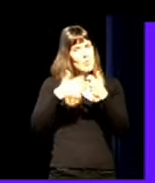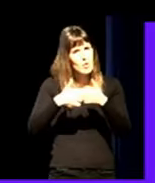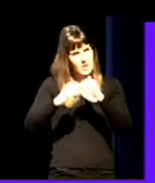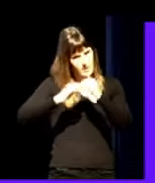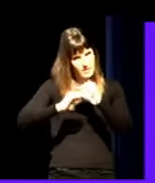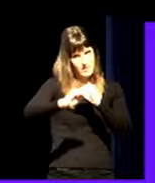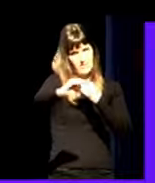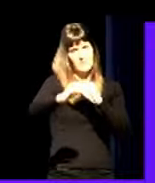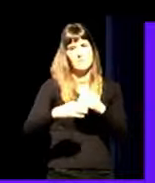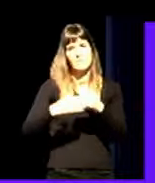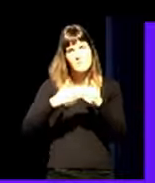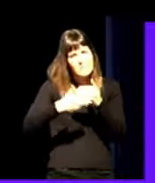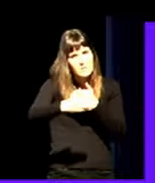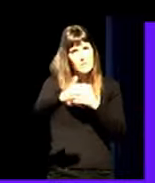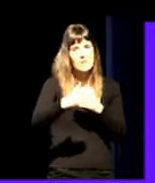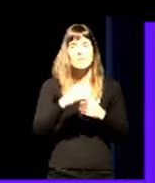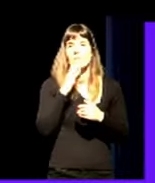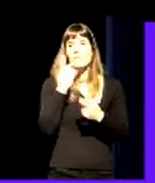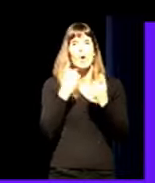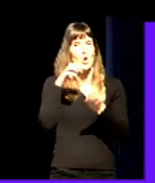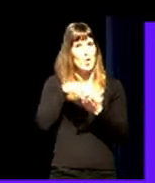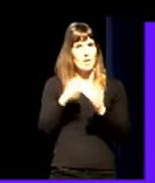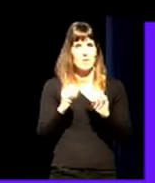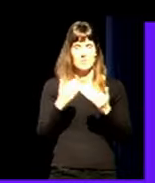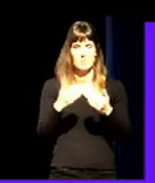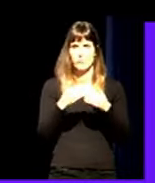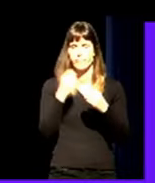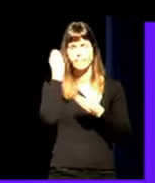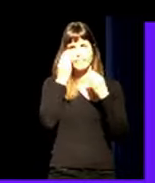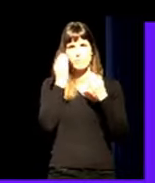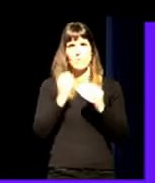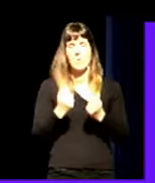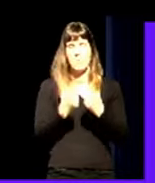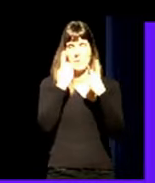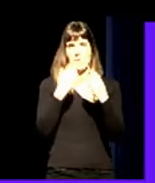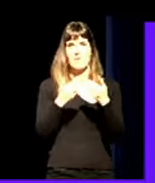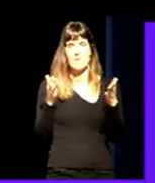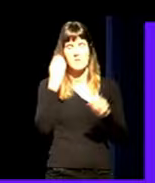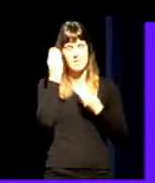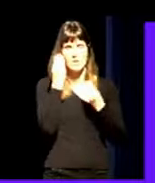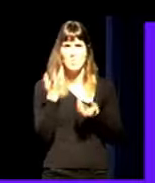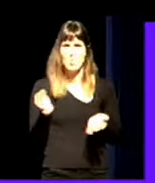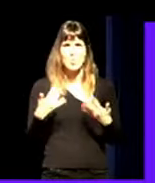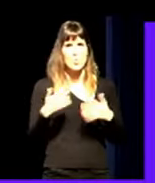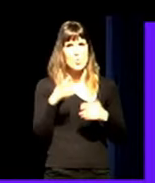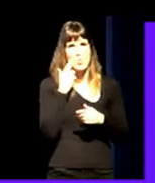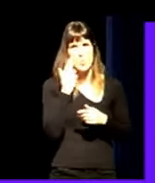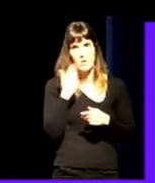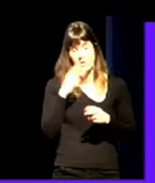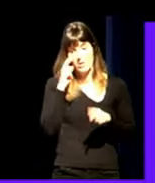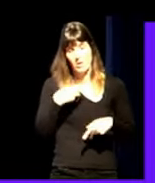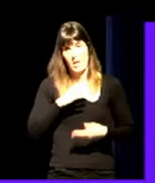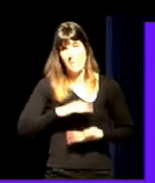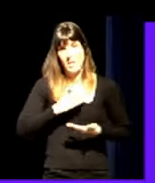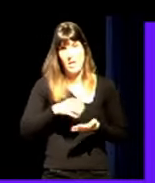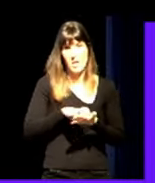claro, al principio un centro cuando se plantea esta tarea dice, uy, el miedo escénico, no sé si vamos a ser